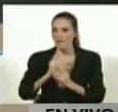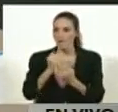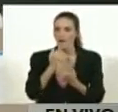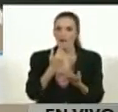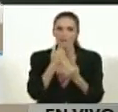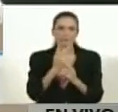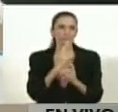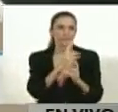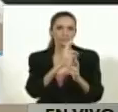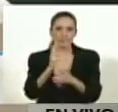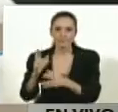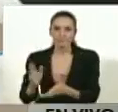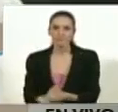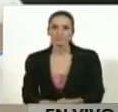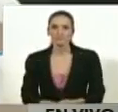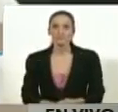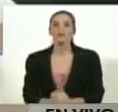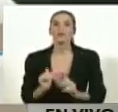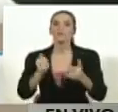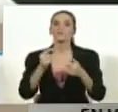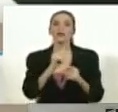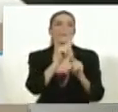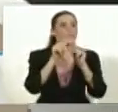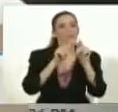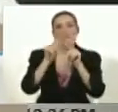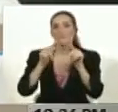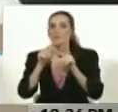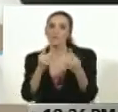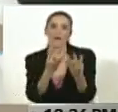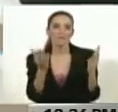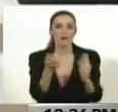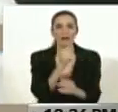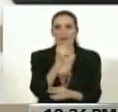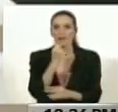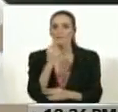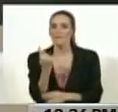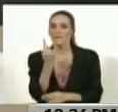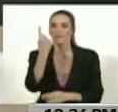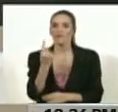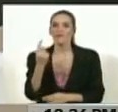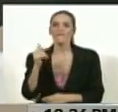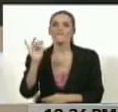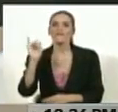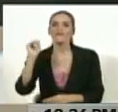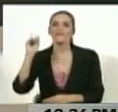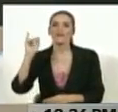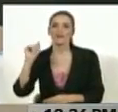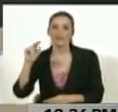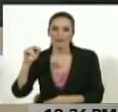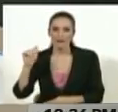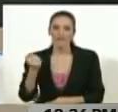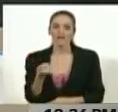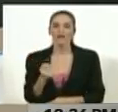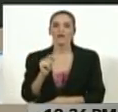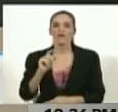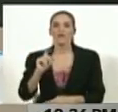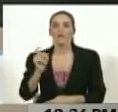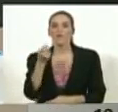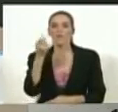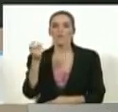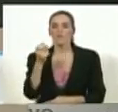preguntas Sí para dar inicio a la ronda de preguntas tenemos en primer lugar a Fabiana Ortega por globovisión